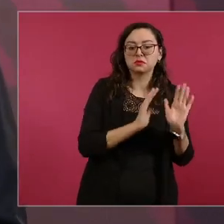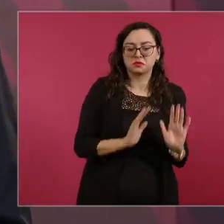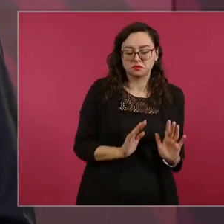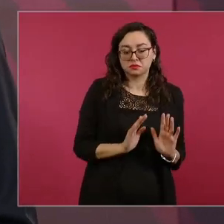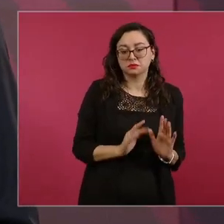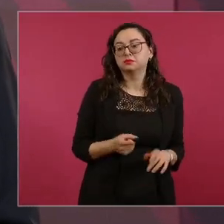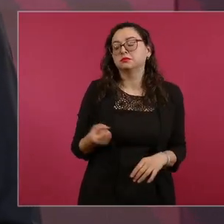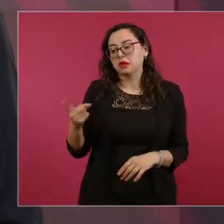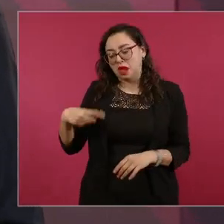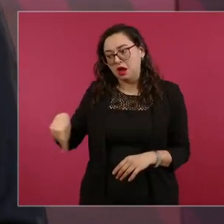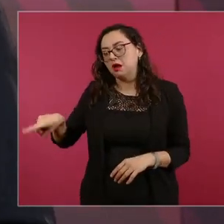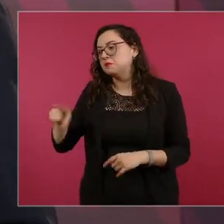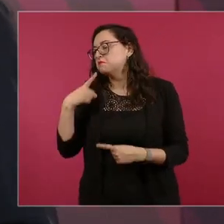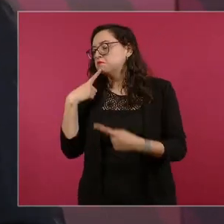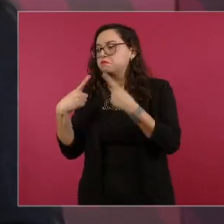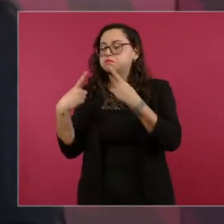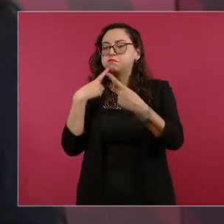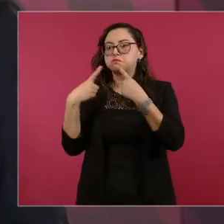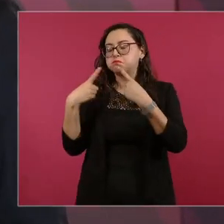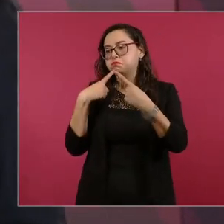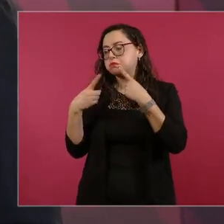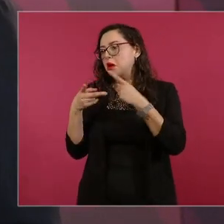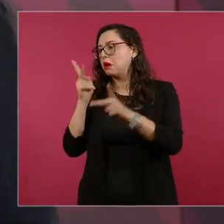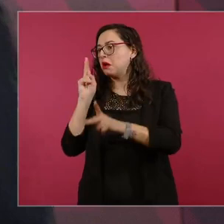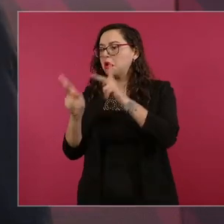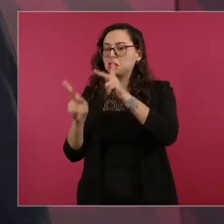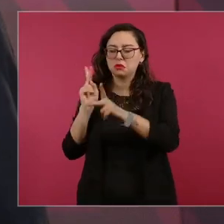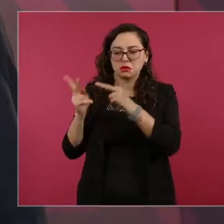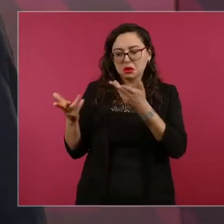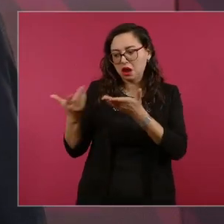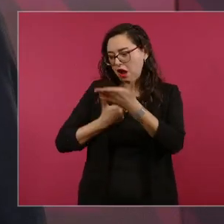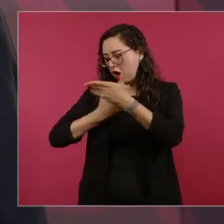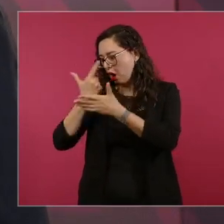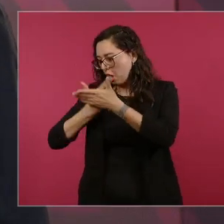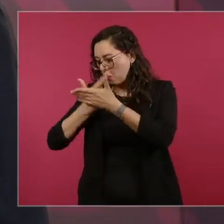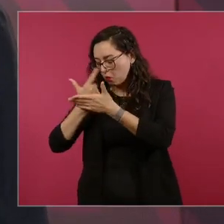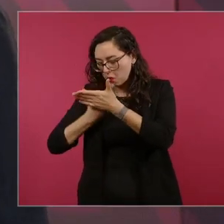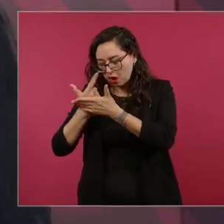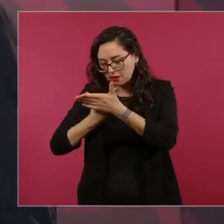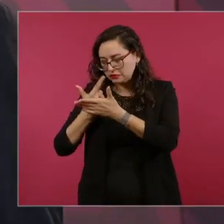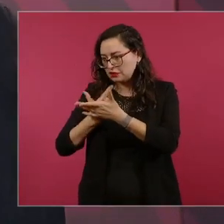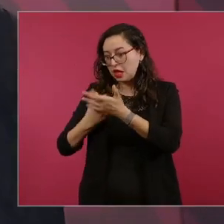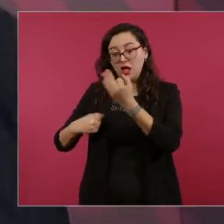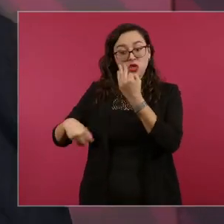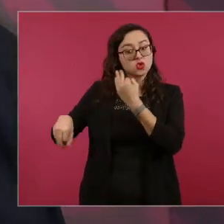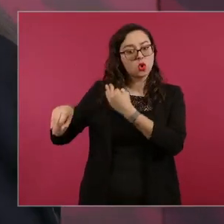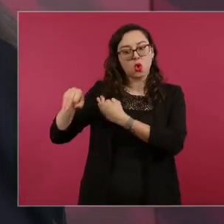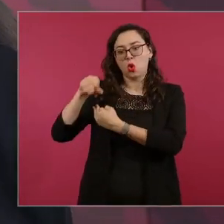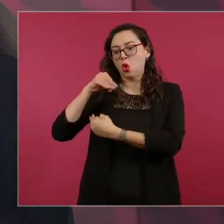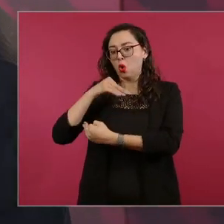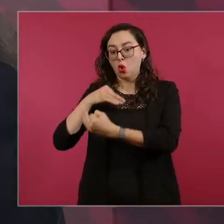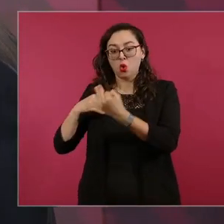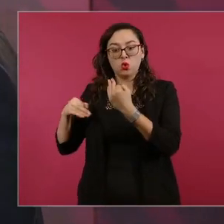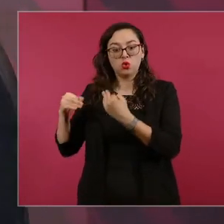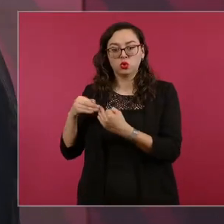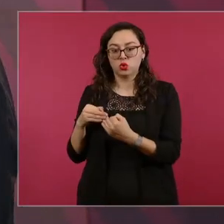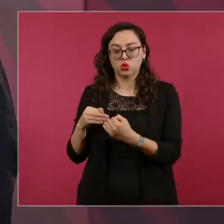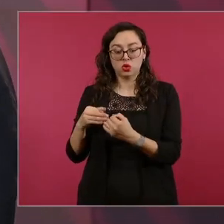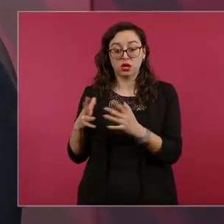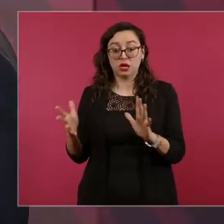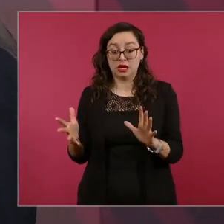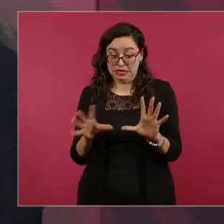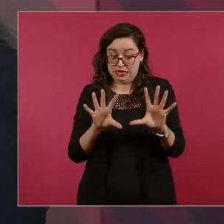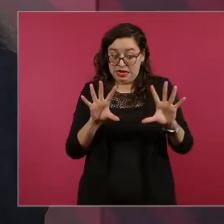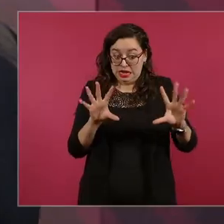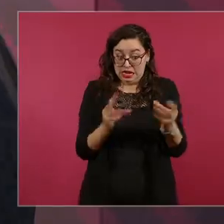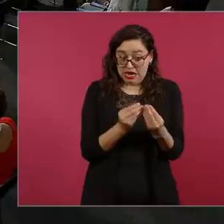cuánto se podía quitar de la deuda. No estamos hablando de